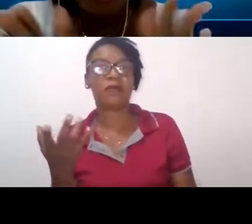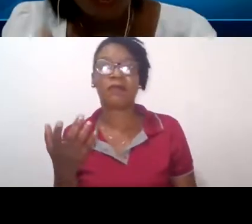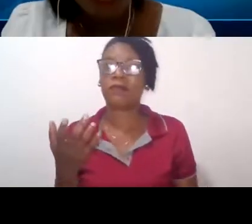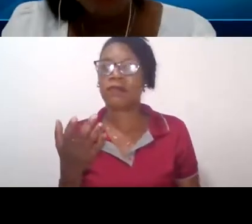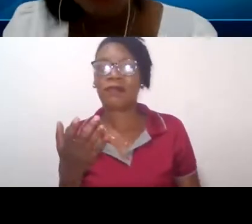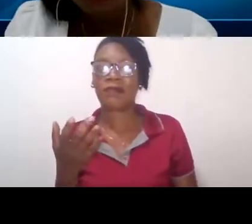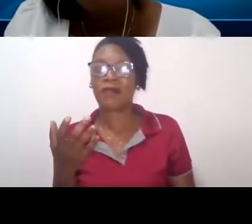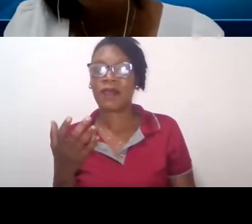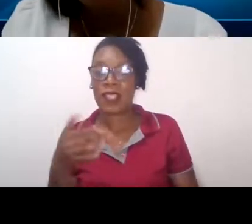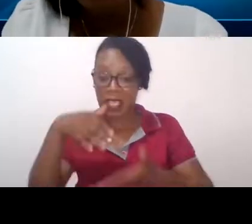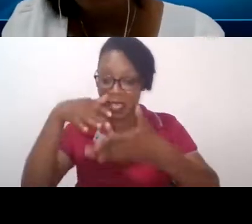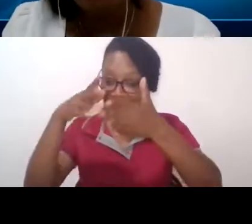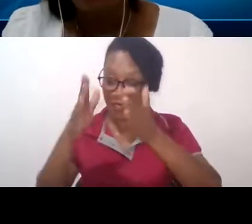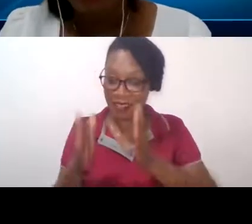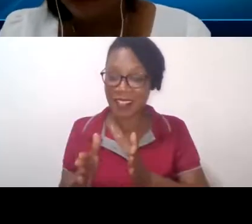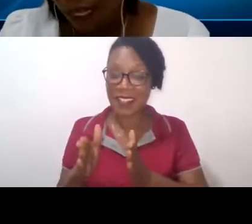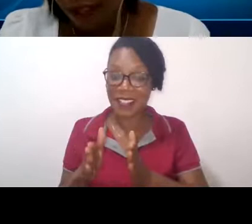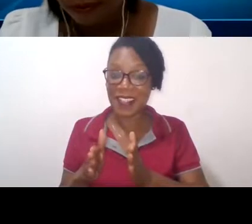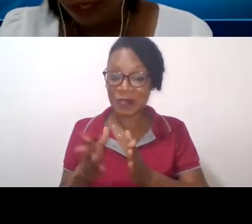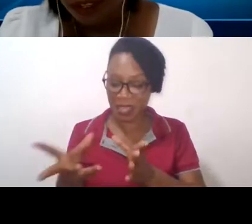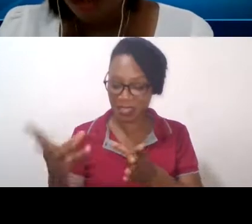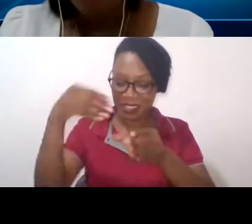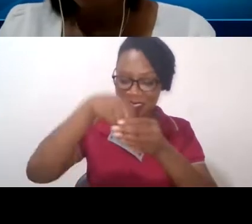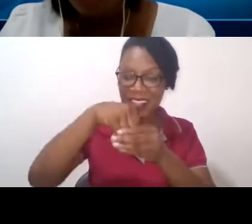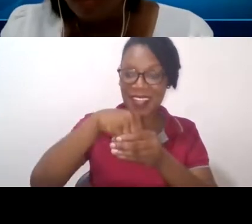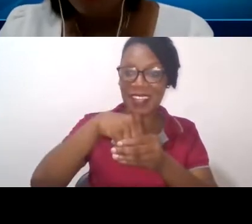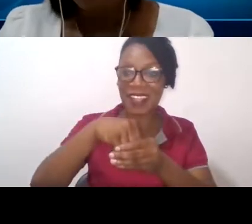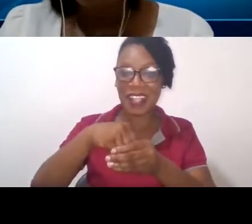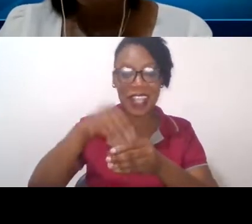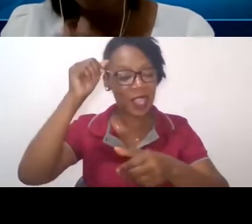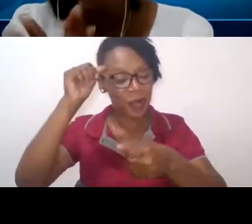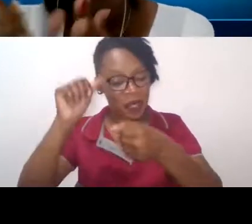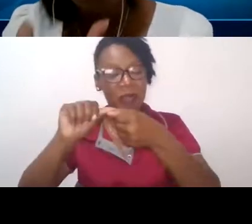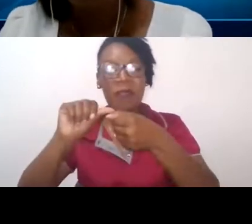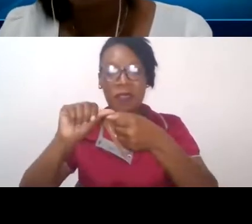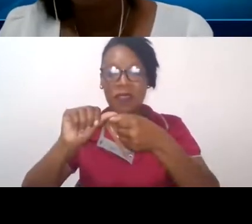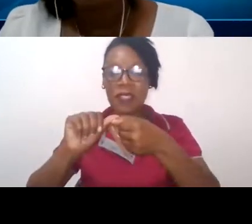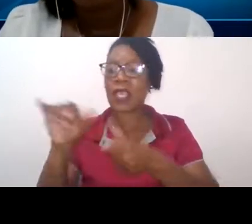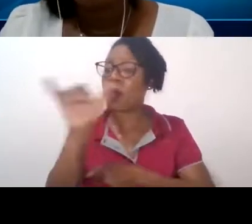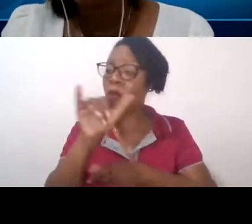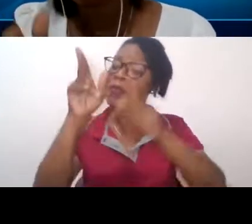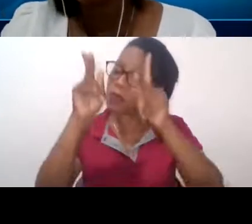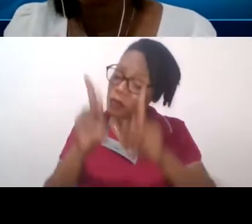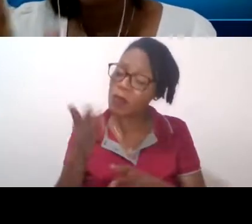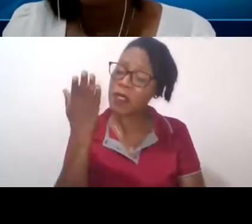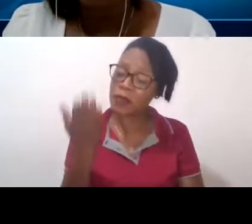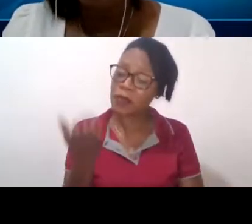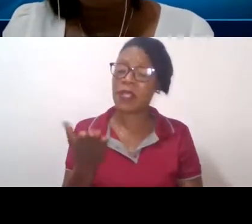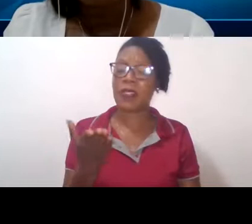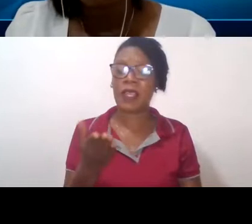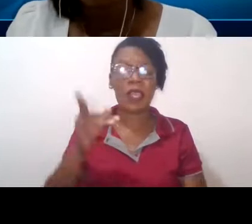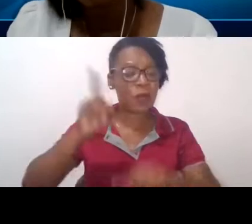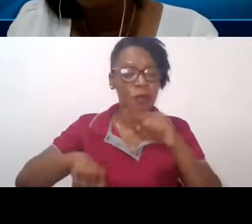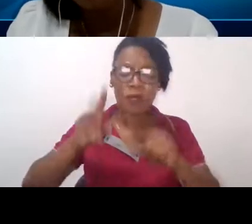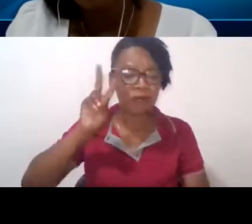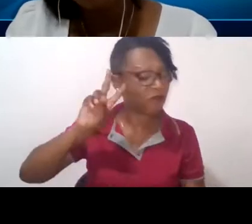de la persona estudiante para poder integrarla. Vean, recordemos que son personas y no podemos ignorarlas.